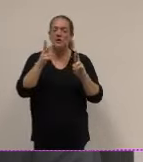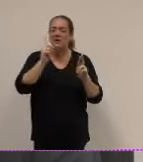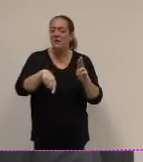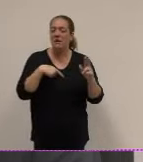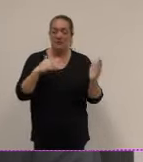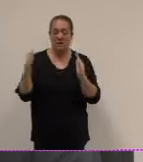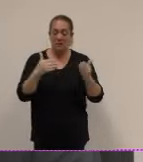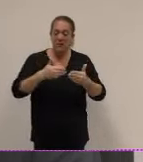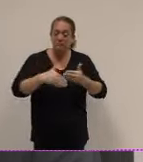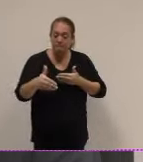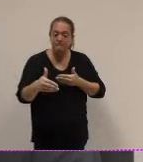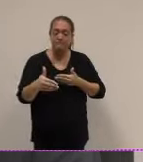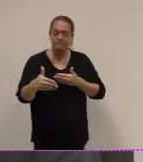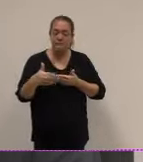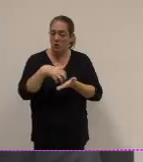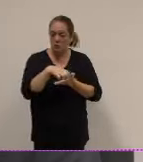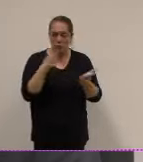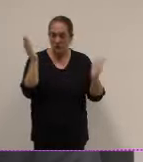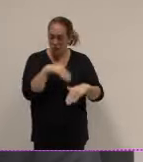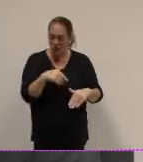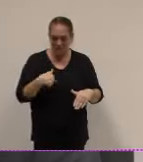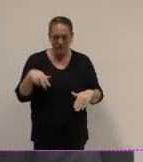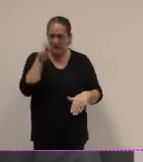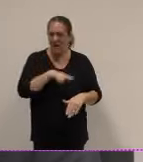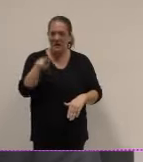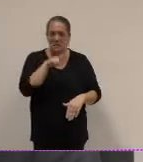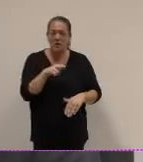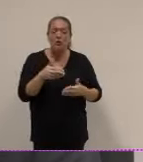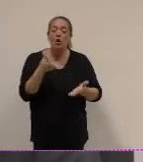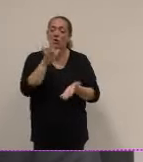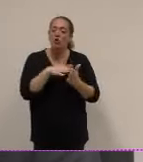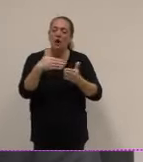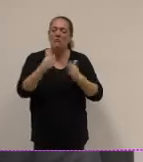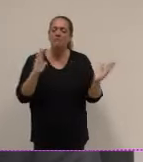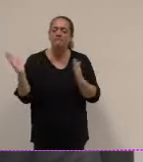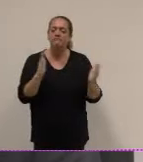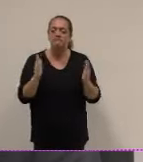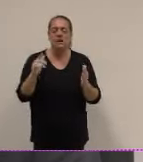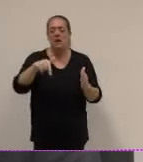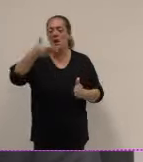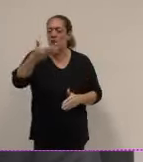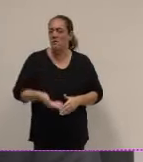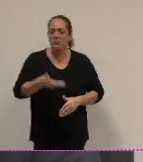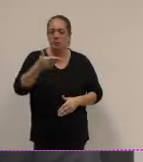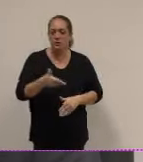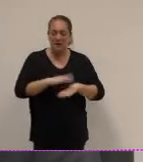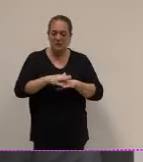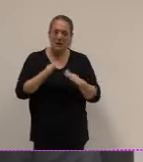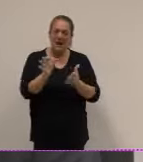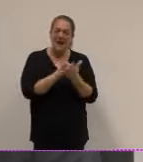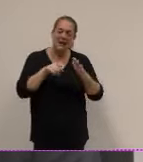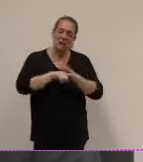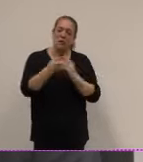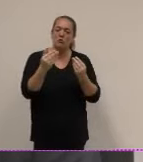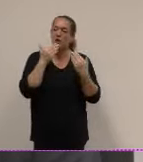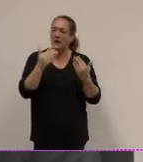en la etapa que viene, que sin lugar a dudas, otra vez lo vuelvo a decir, serán parte fundamental del avance de esta isla. Muchas